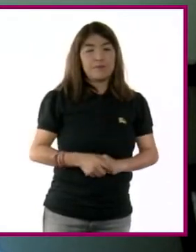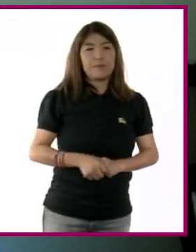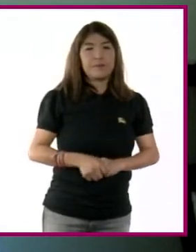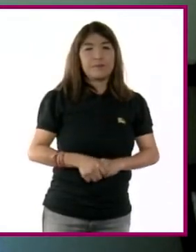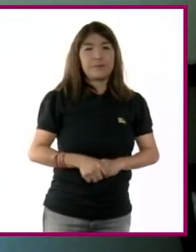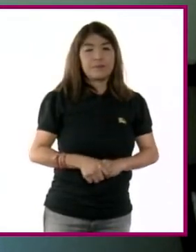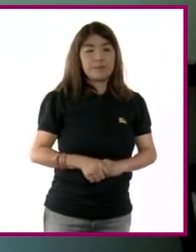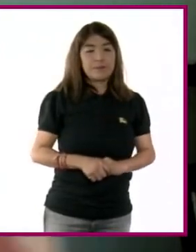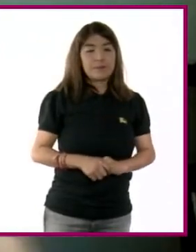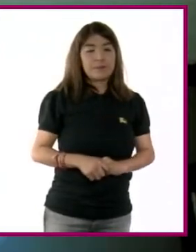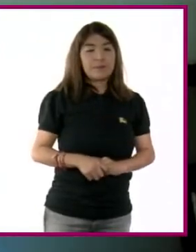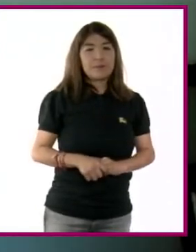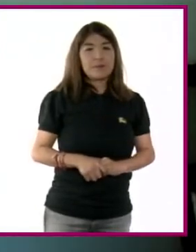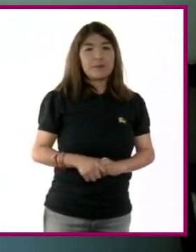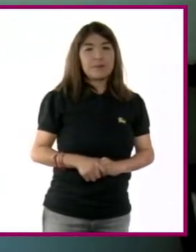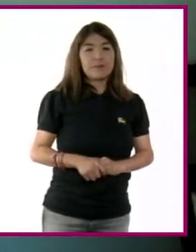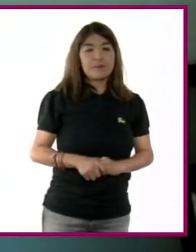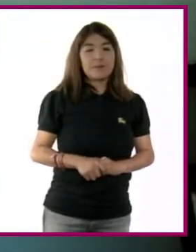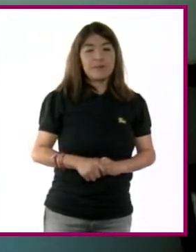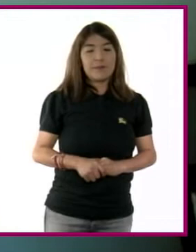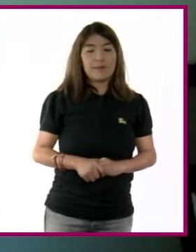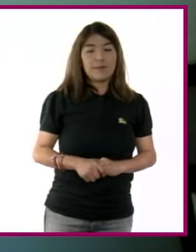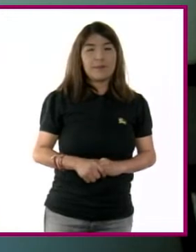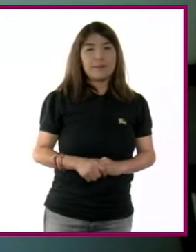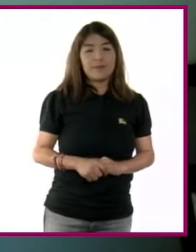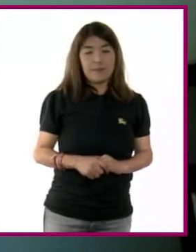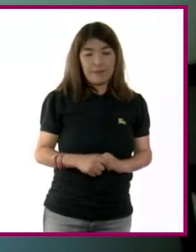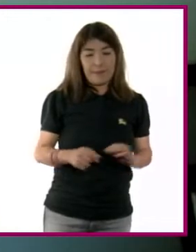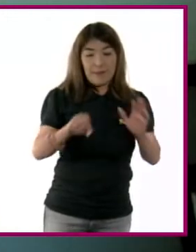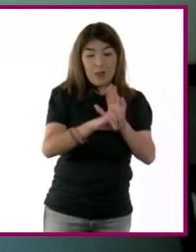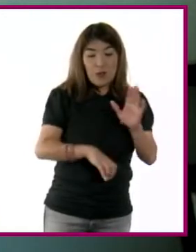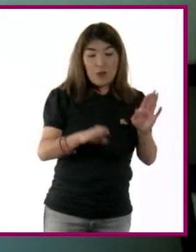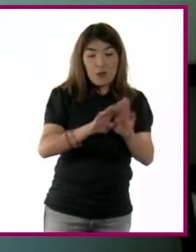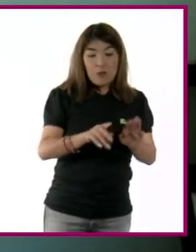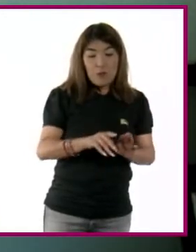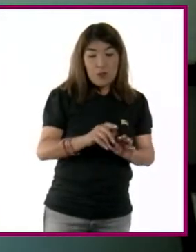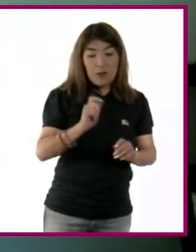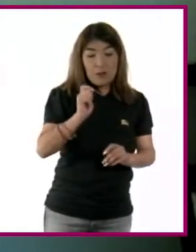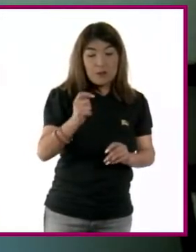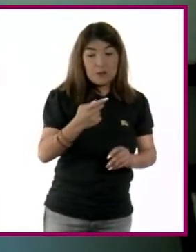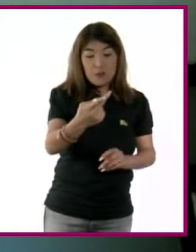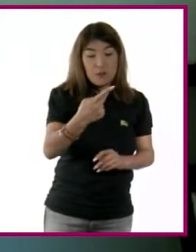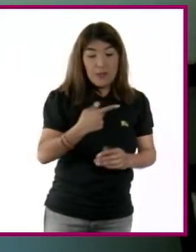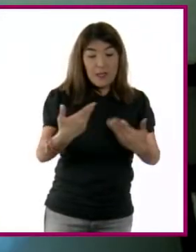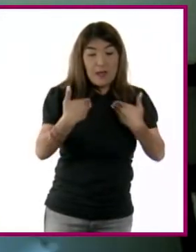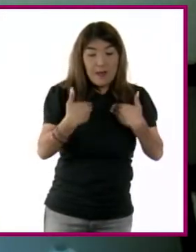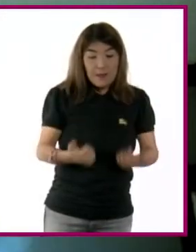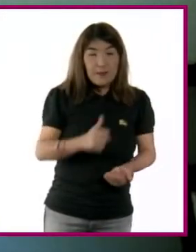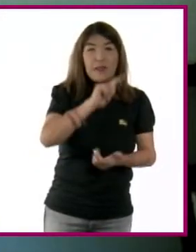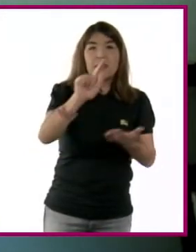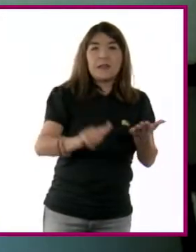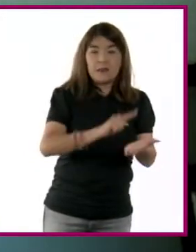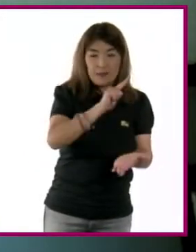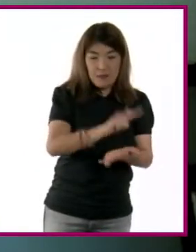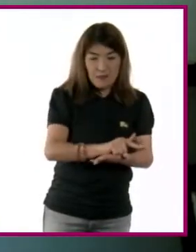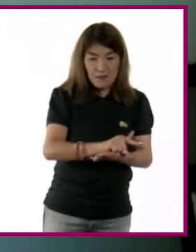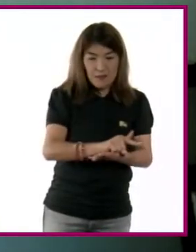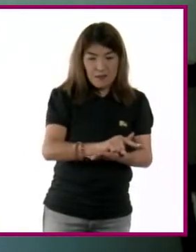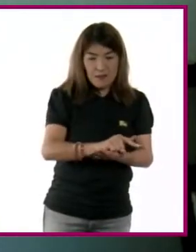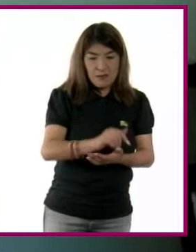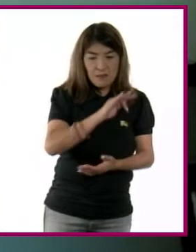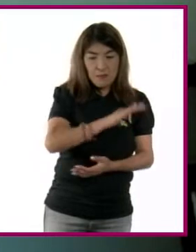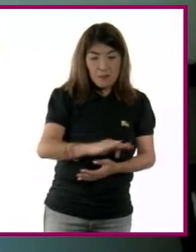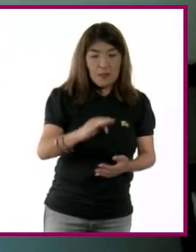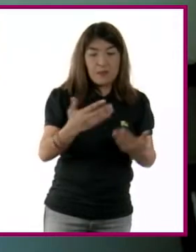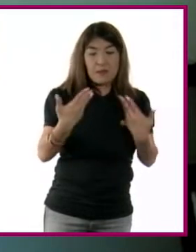tú y yo podemos entender una determinada ley o la interpretación de cómo tú y yo